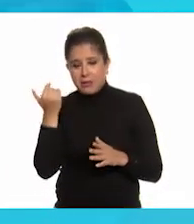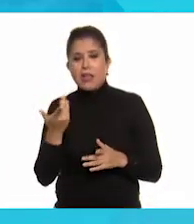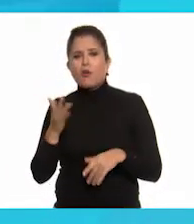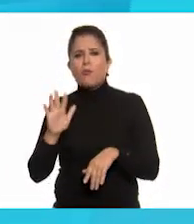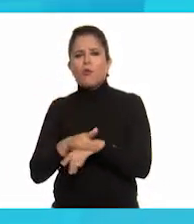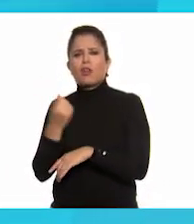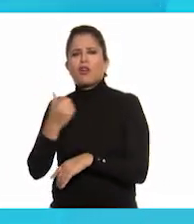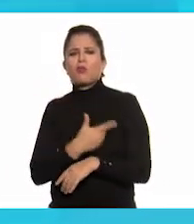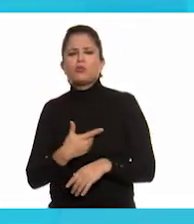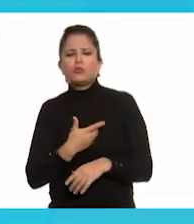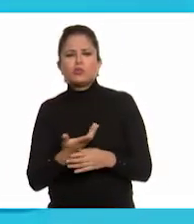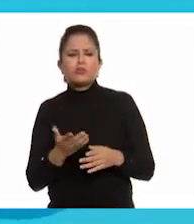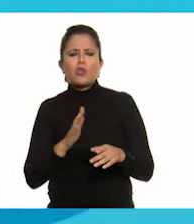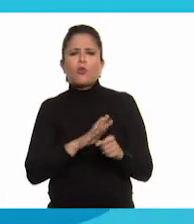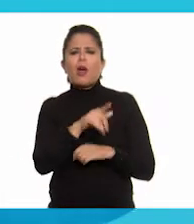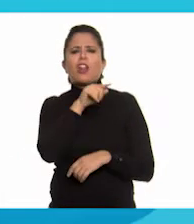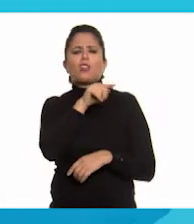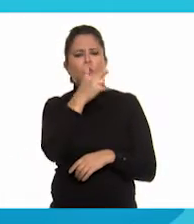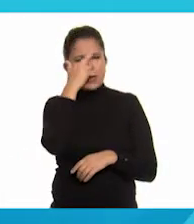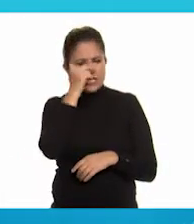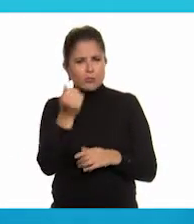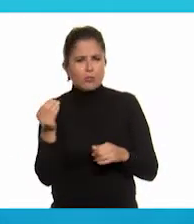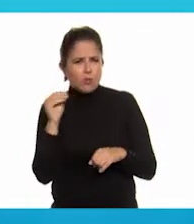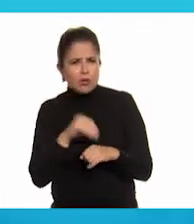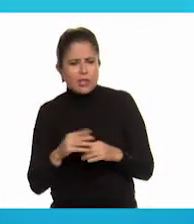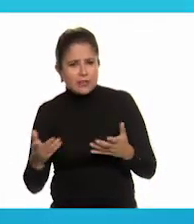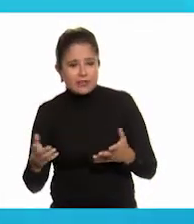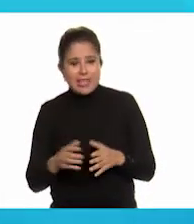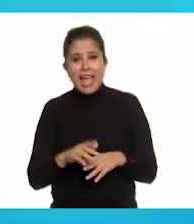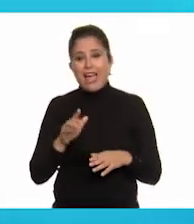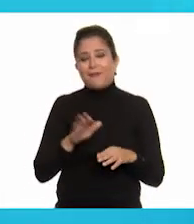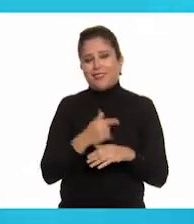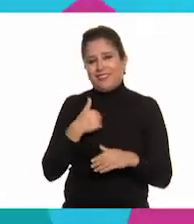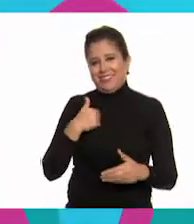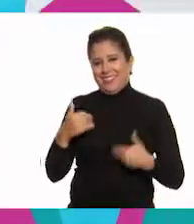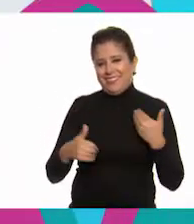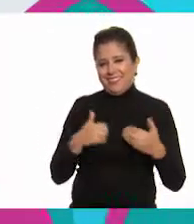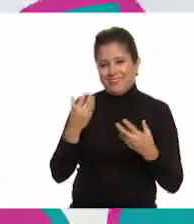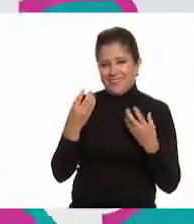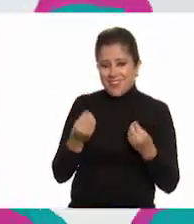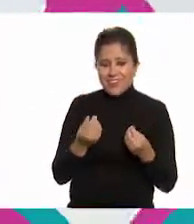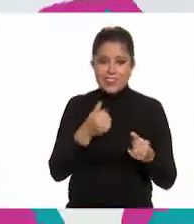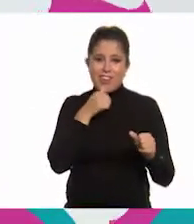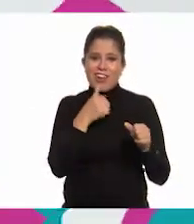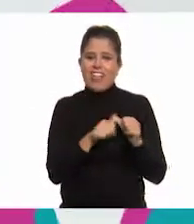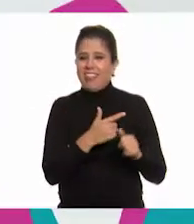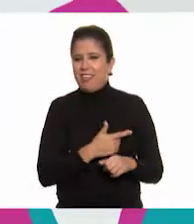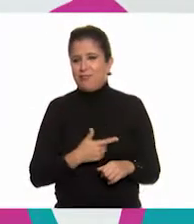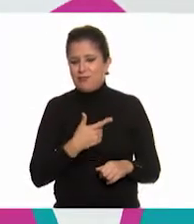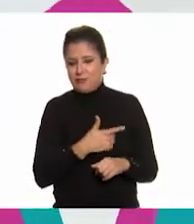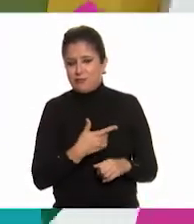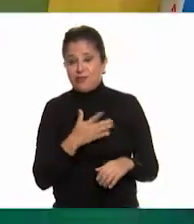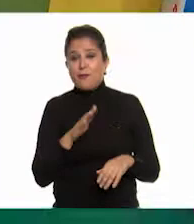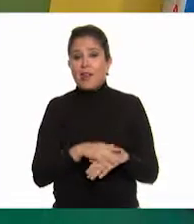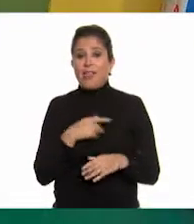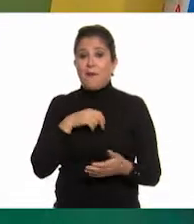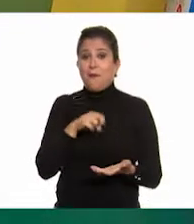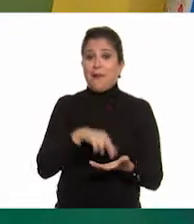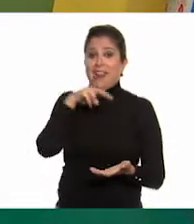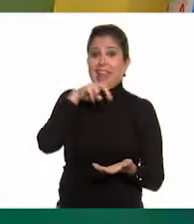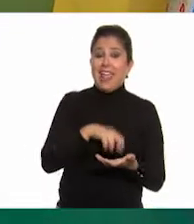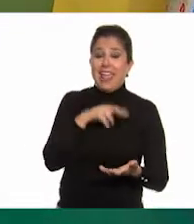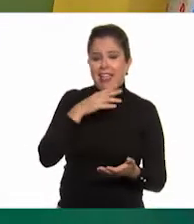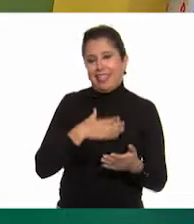gustó. ¿Ahí qué motivo pondrías tú, Pili? Ah, pues porque me divertí muchísimo, porque la letra me gusta. Porque brinqué, porque